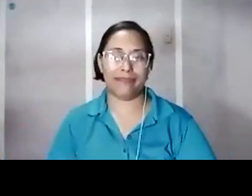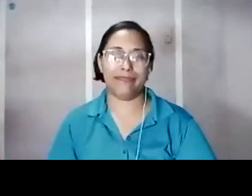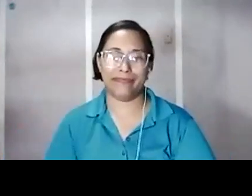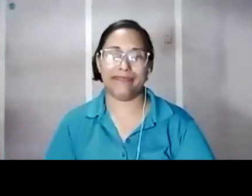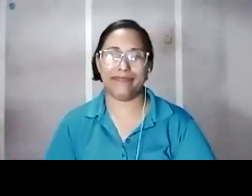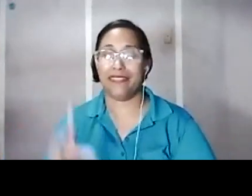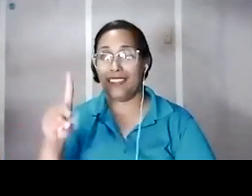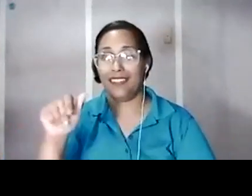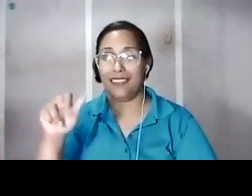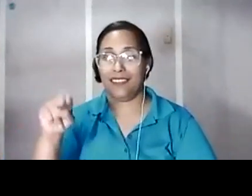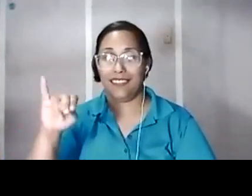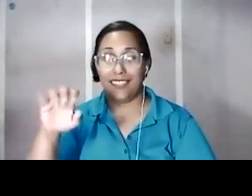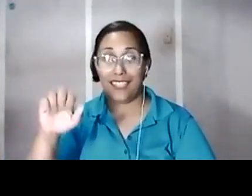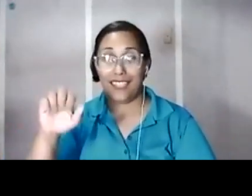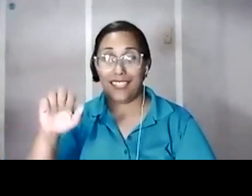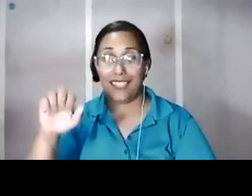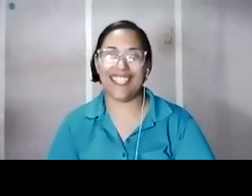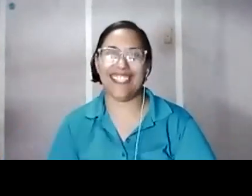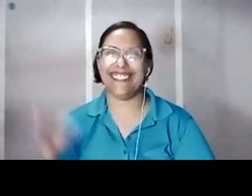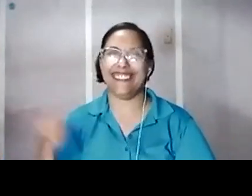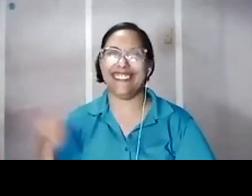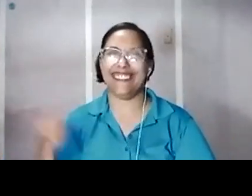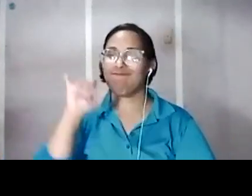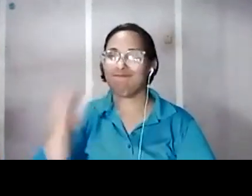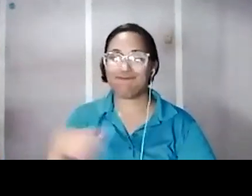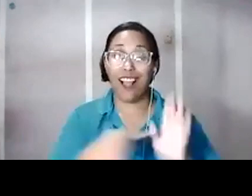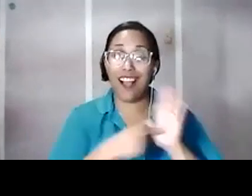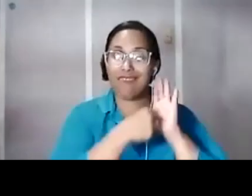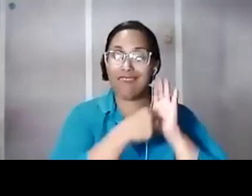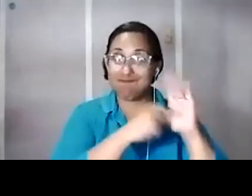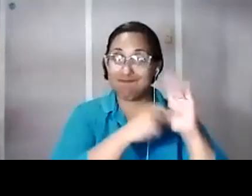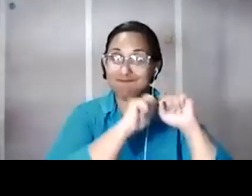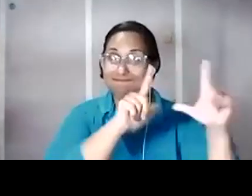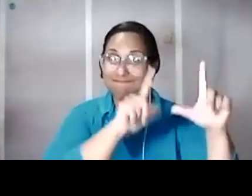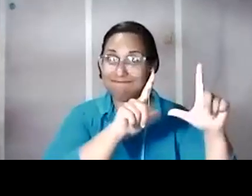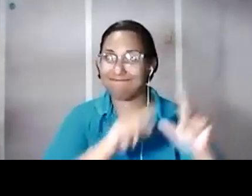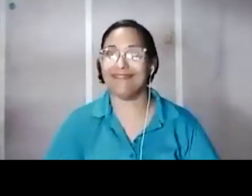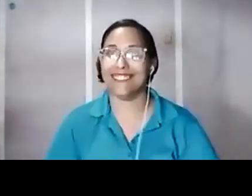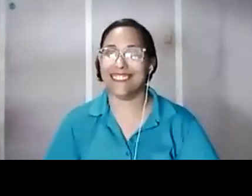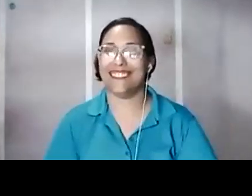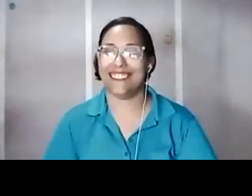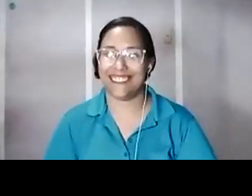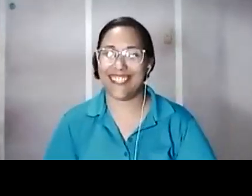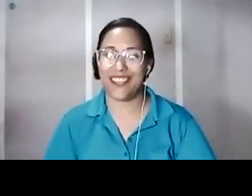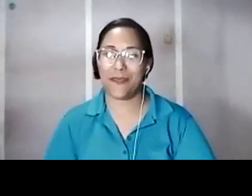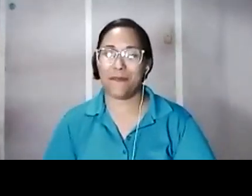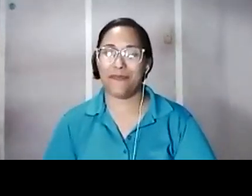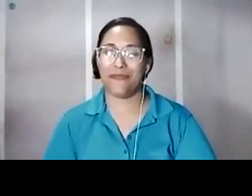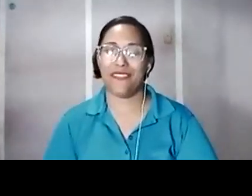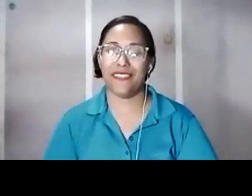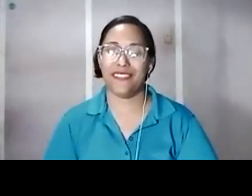Daniel. Ha quedado en vivo y grabado. No, Daniel fue, o